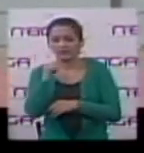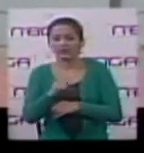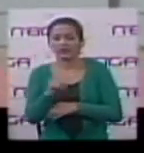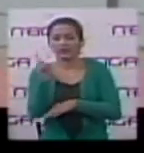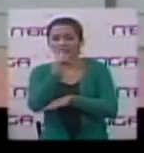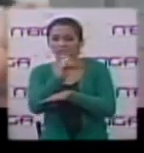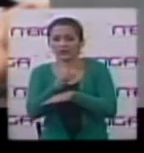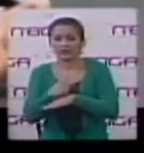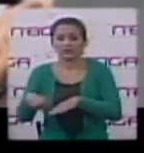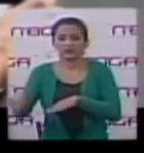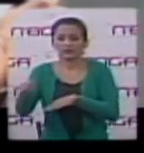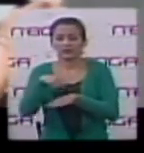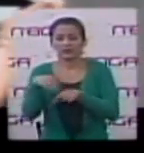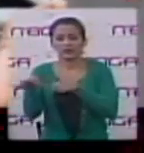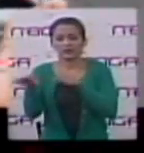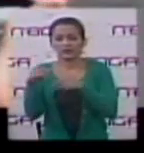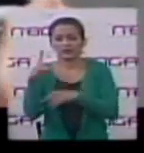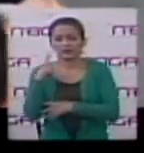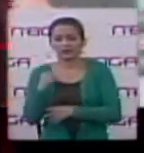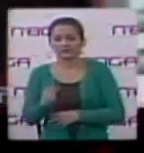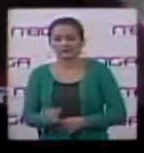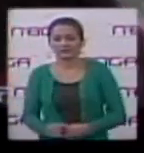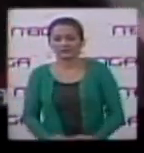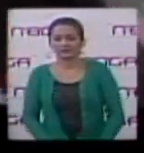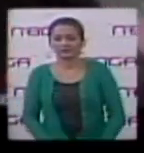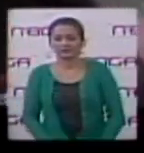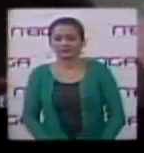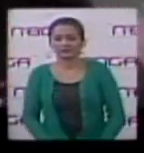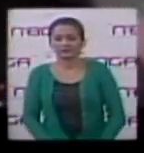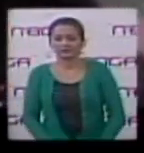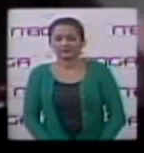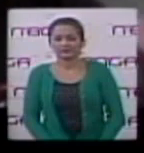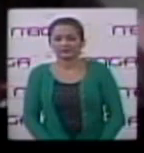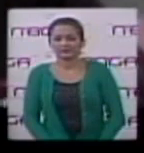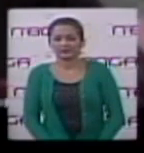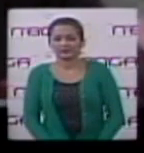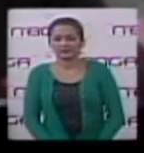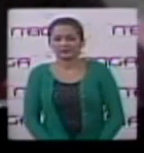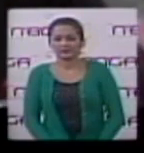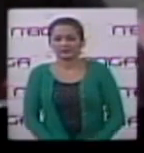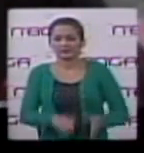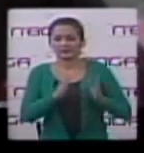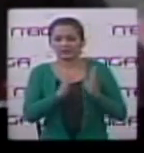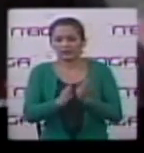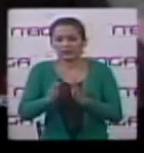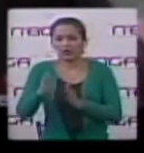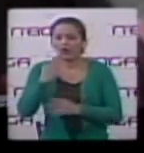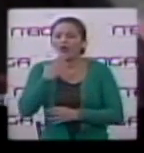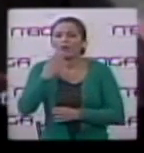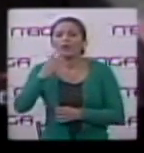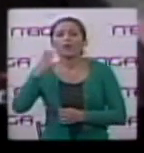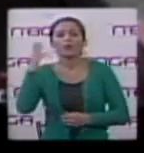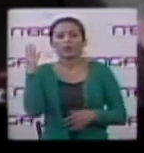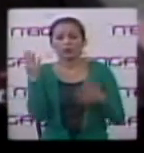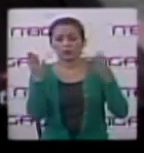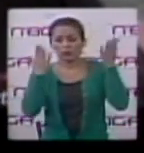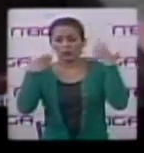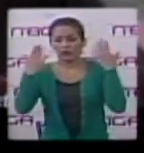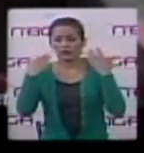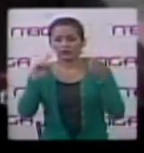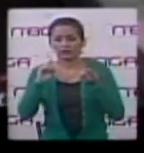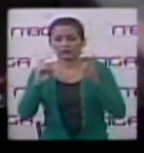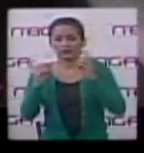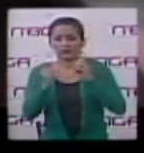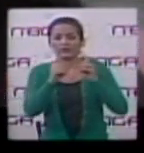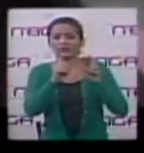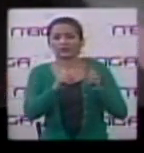la producción dio a conocer los detalles nosotros queremos reflejar es que Guayaquil eh ha cambiado mucho al igual que también